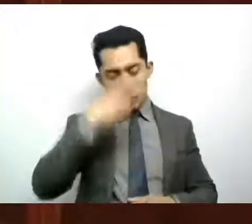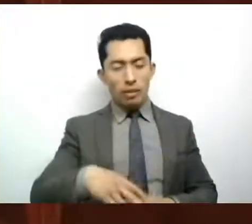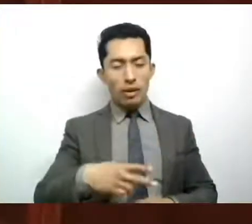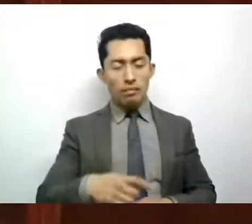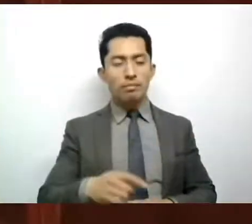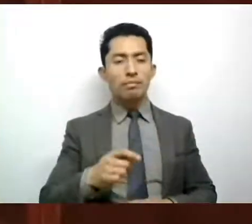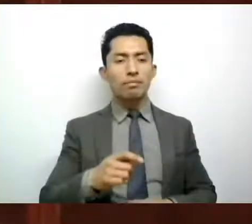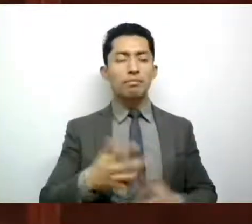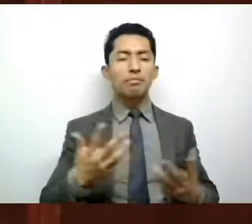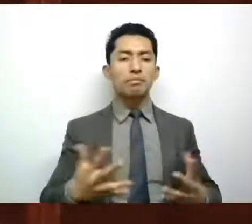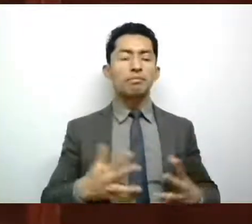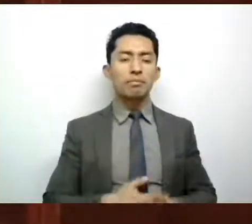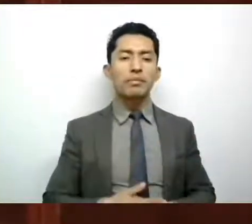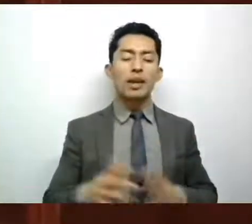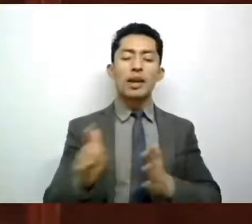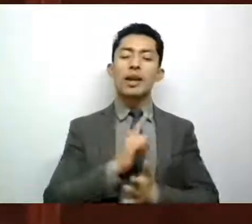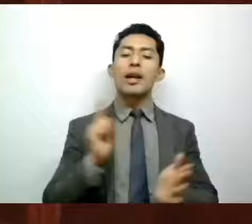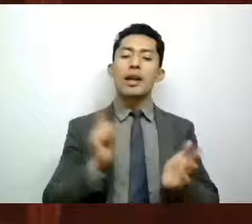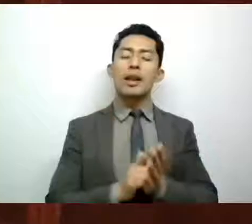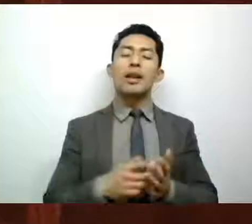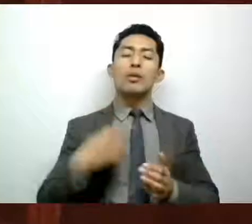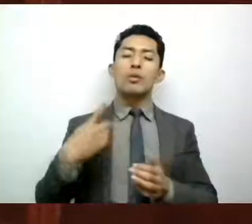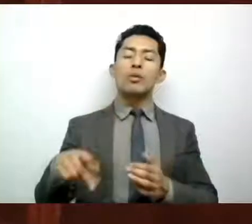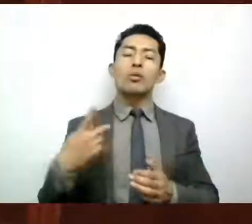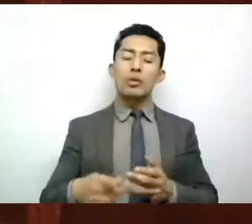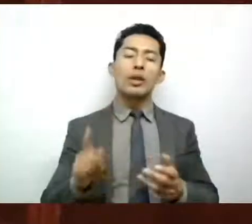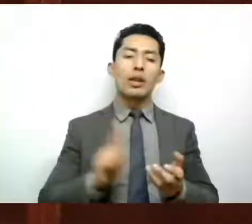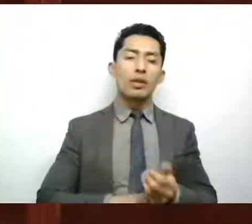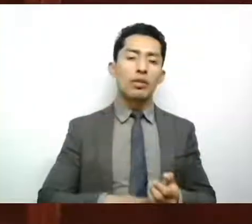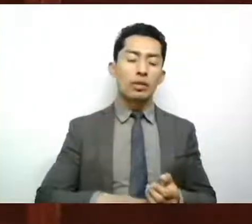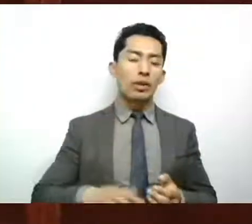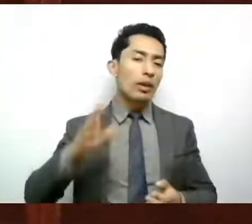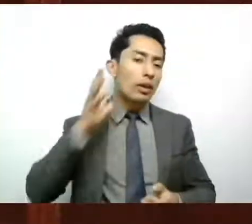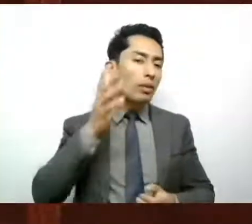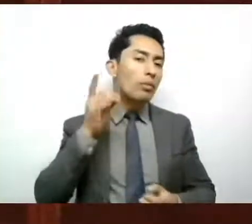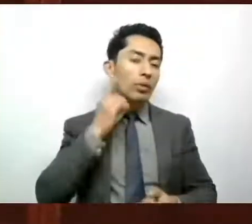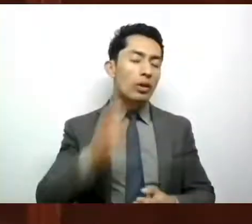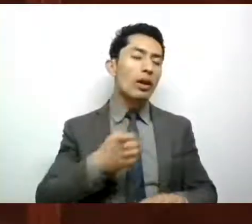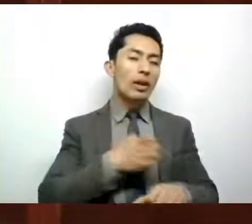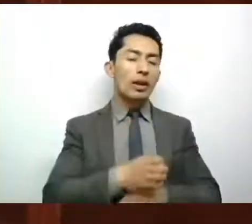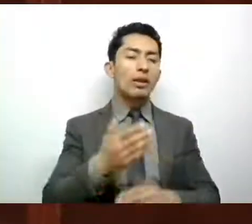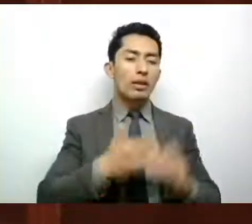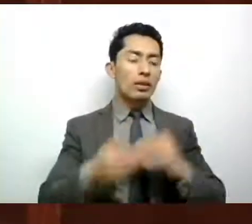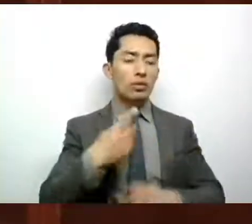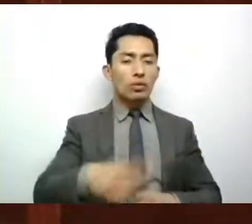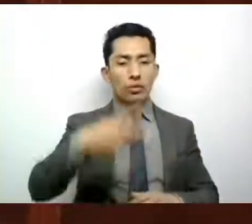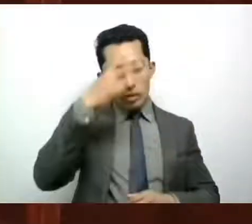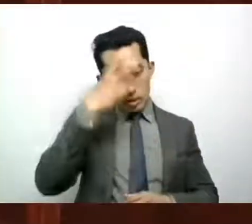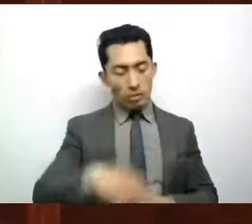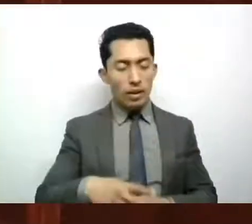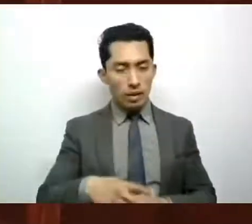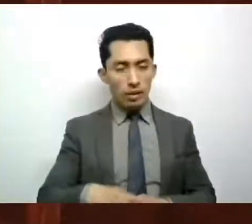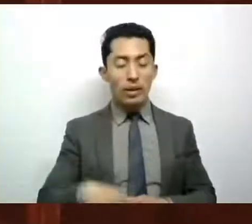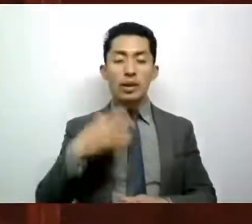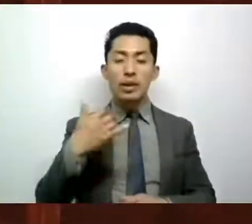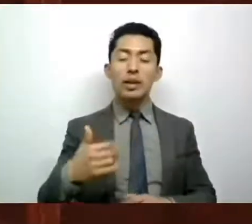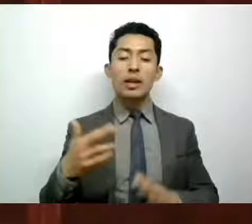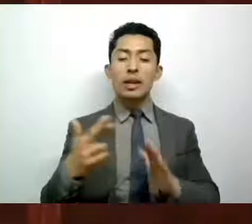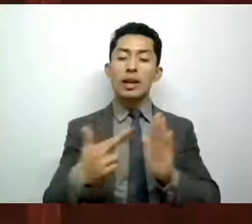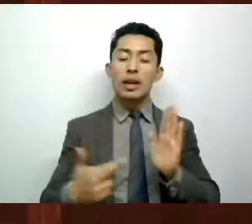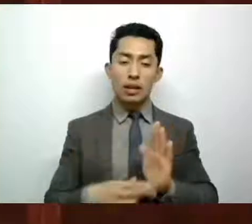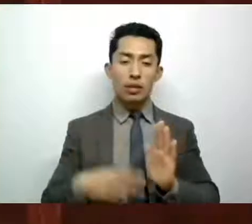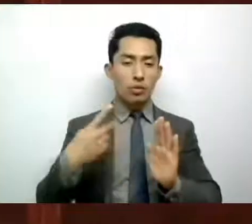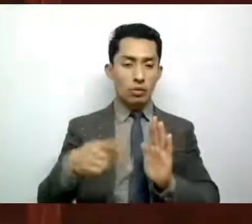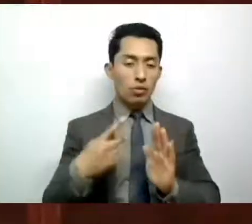Soberano de México, la Ley Orgánica del Poder Legislativo del Estado Libre y Soberano de México y